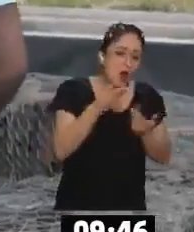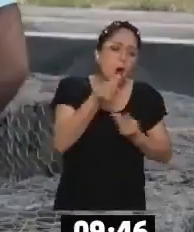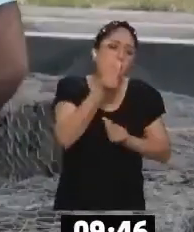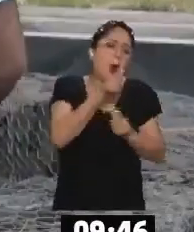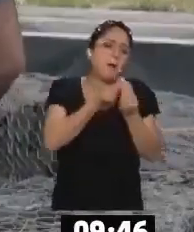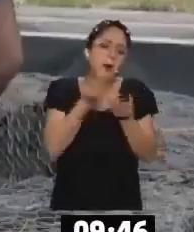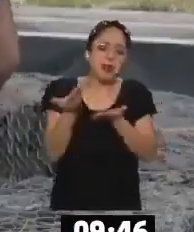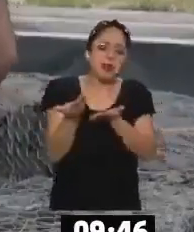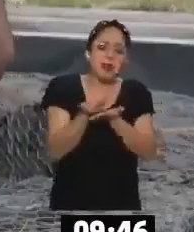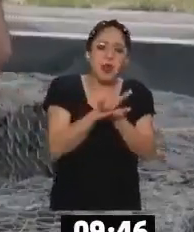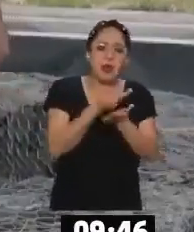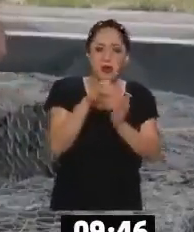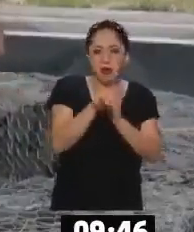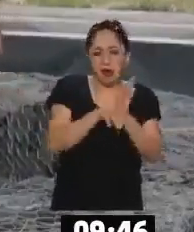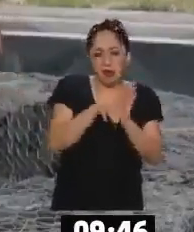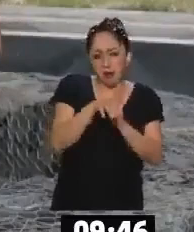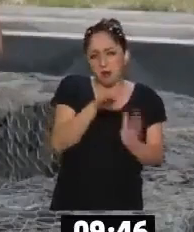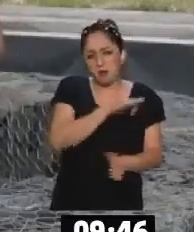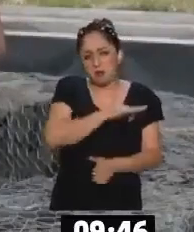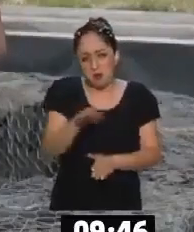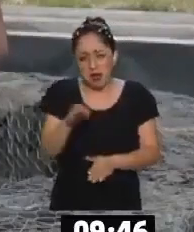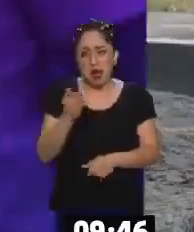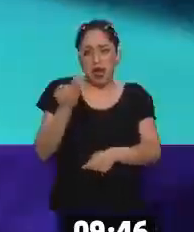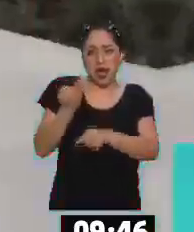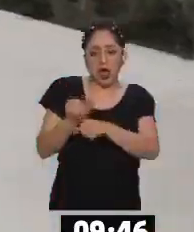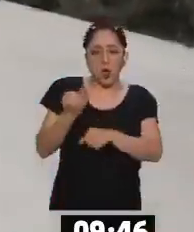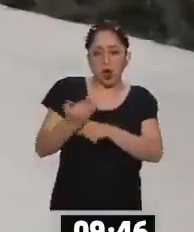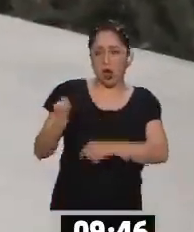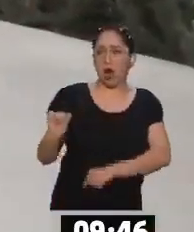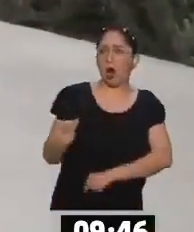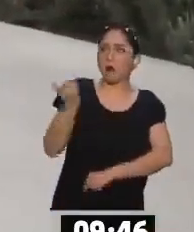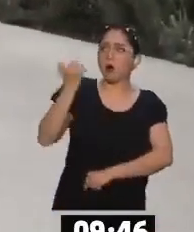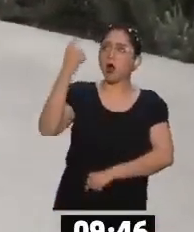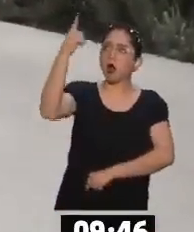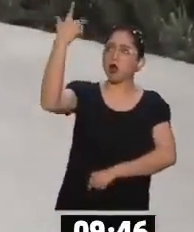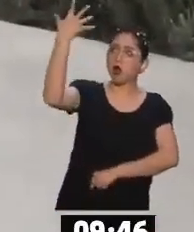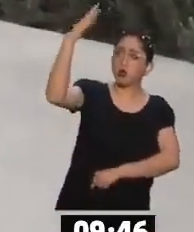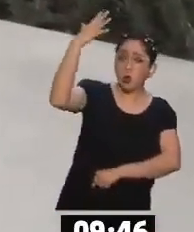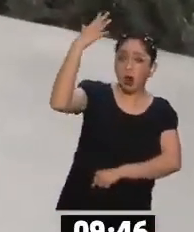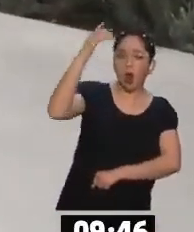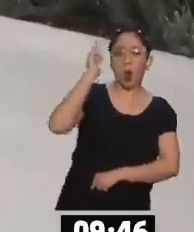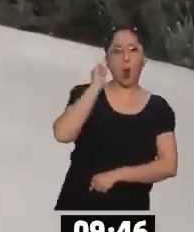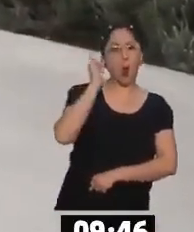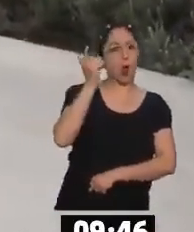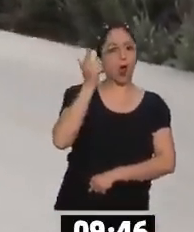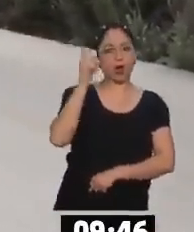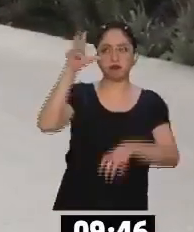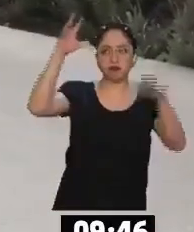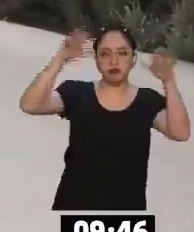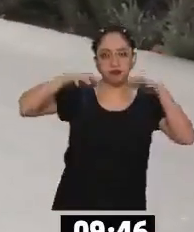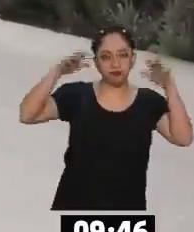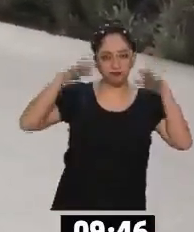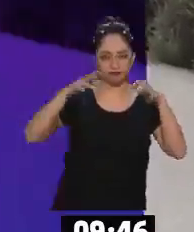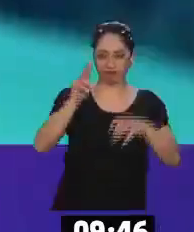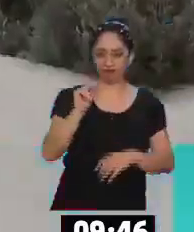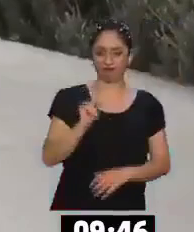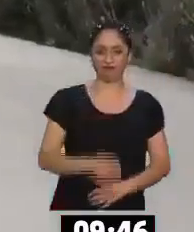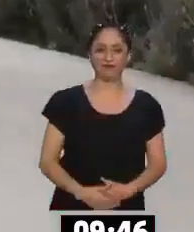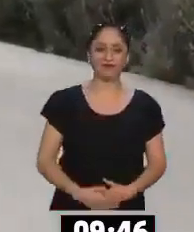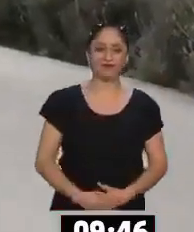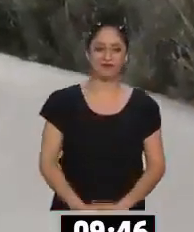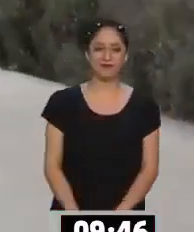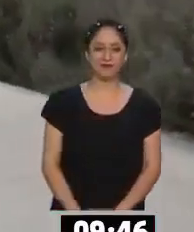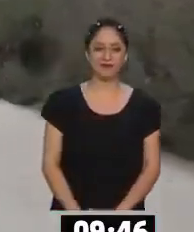Cuitláhuac a visitarlo. Yo me voy a quedar aquí tomando el sol a ver si no me llueve.